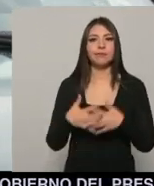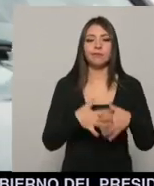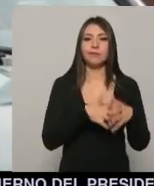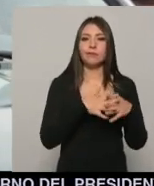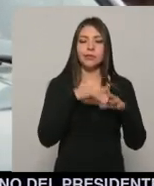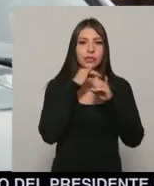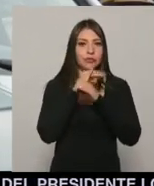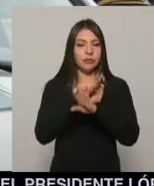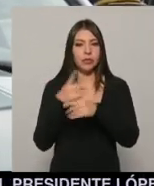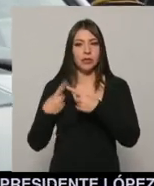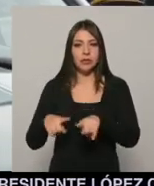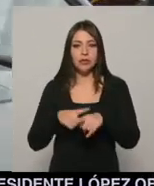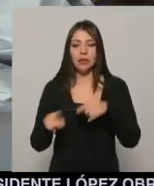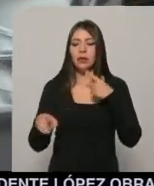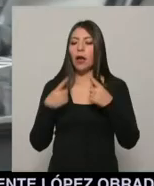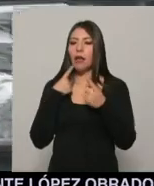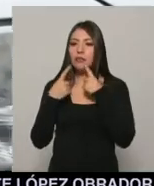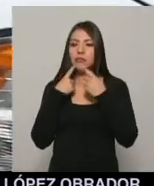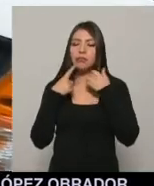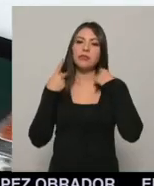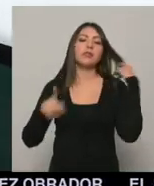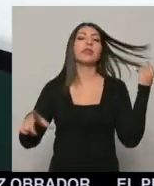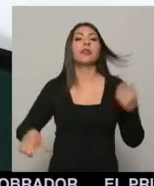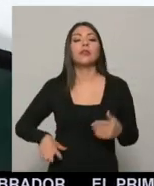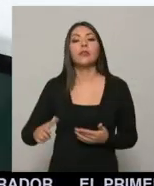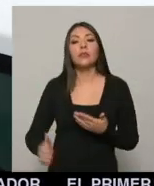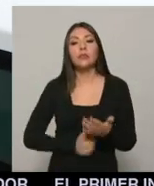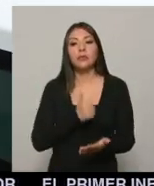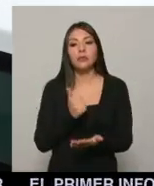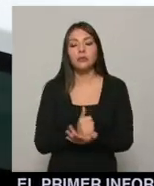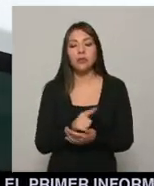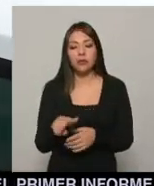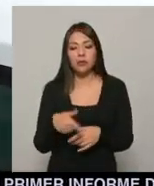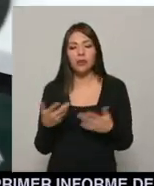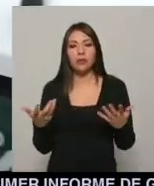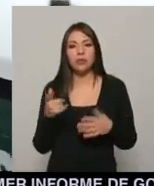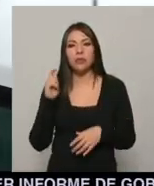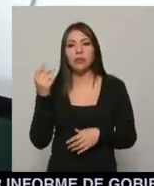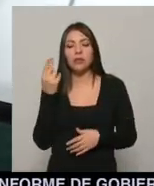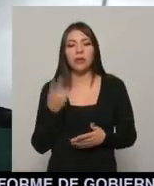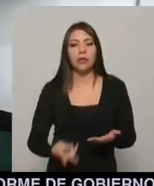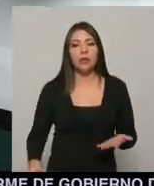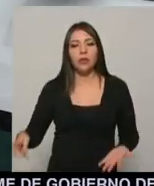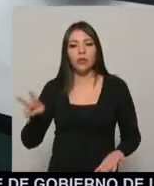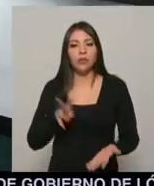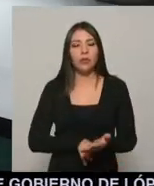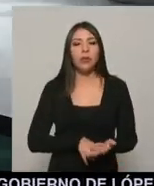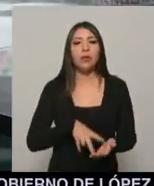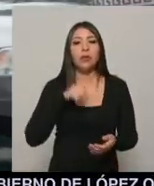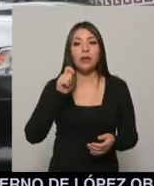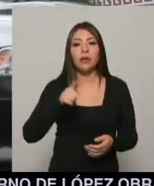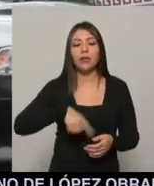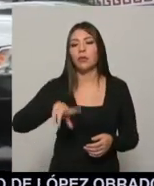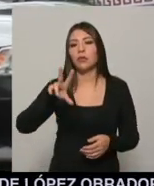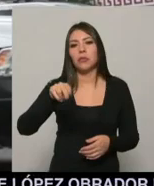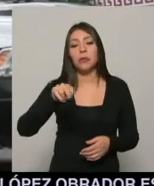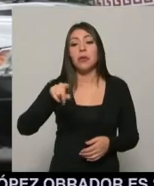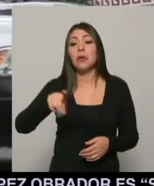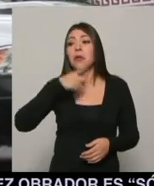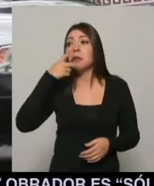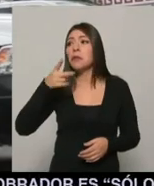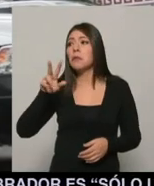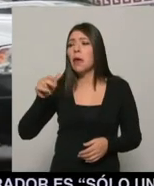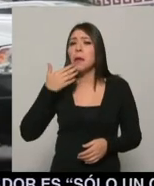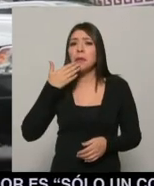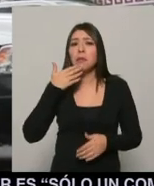mucho debate en torno al tema, donde la administración capitalina lo que ha estado haciendo es reforzar la idea de que no es así, de que vamos bien.